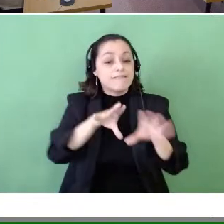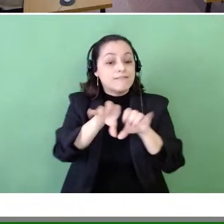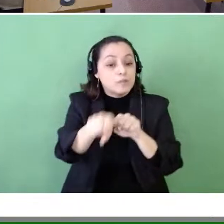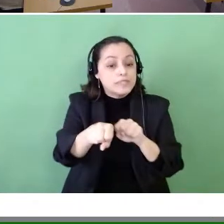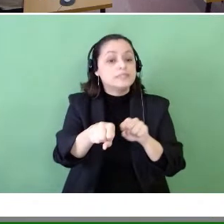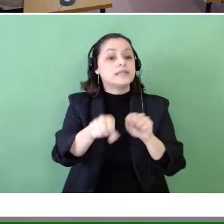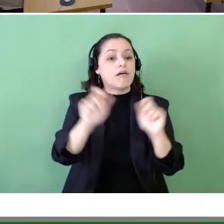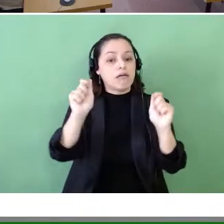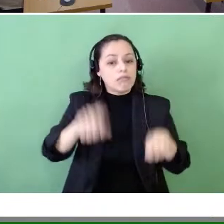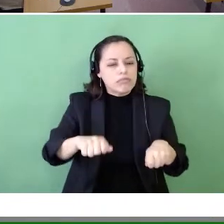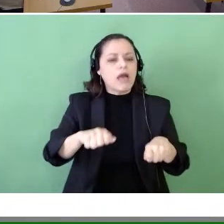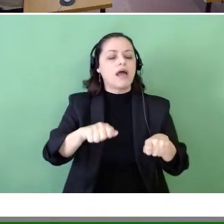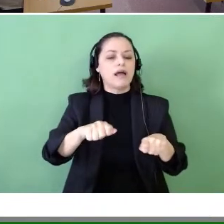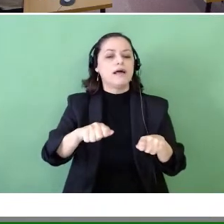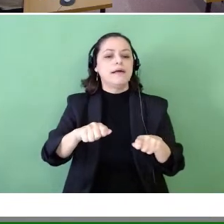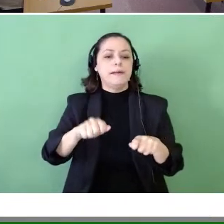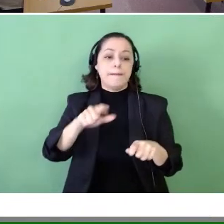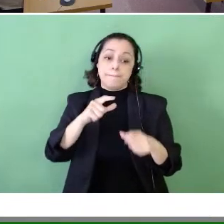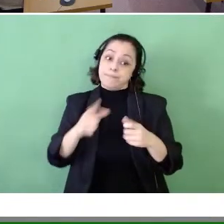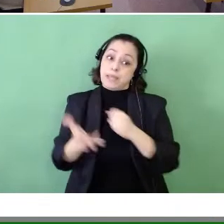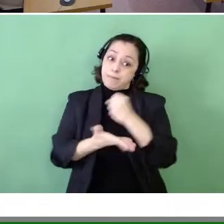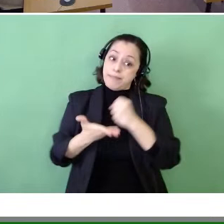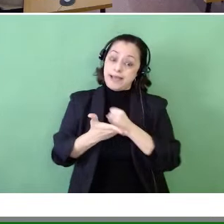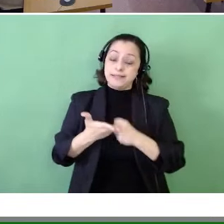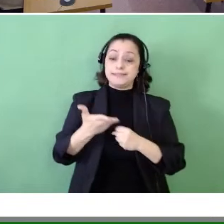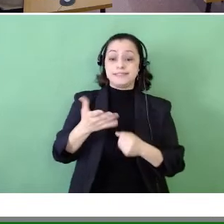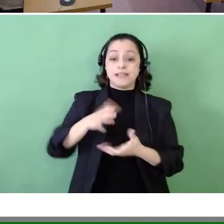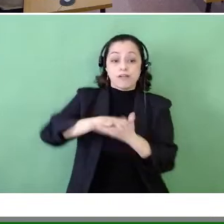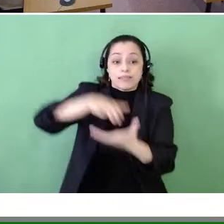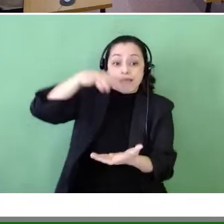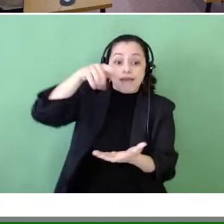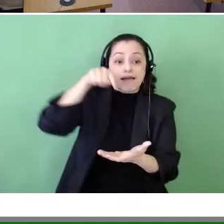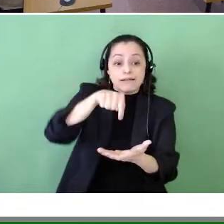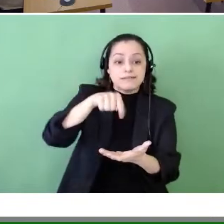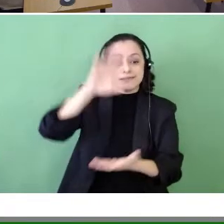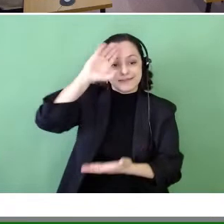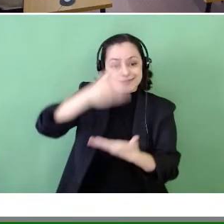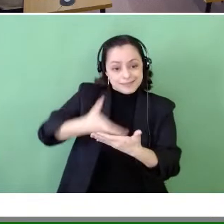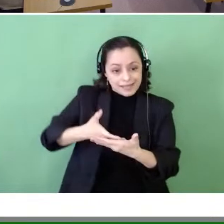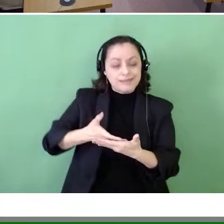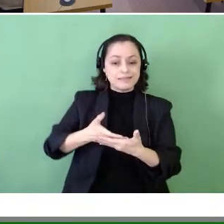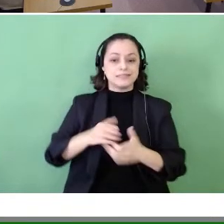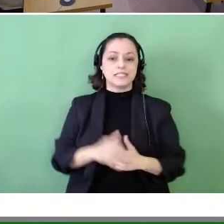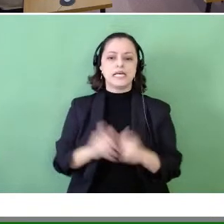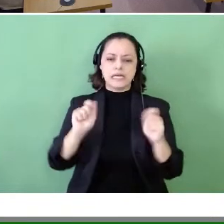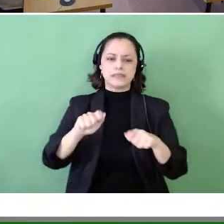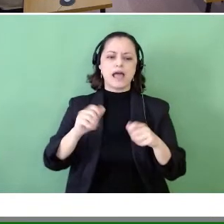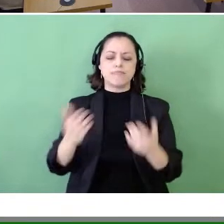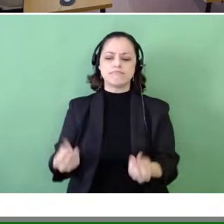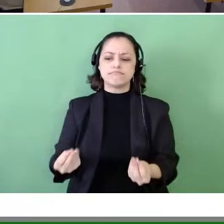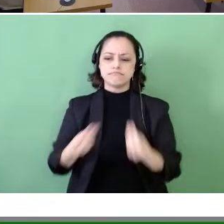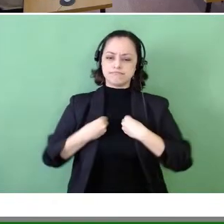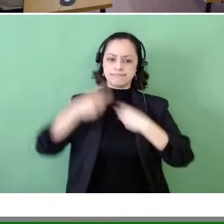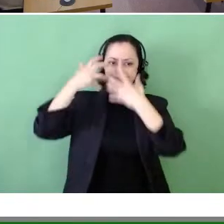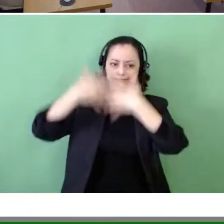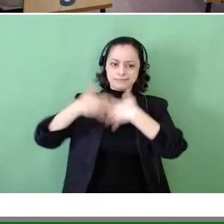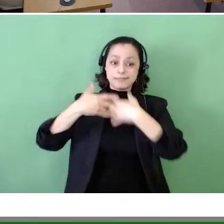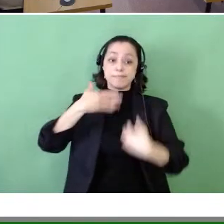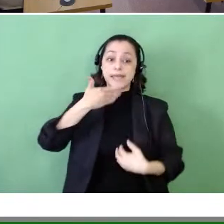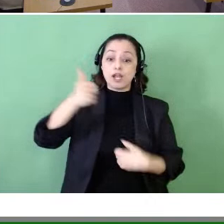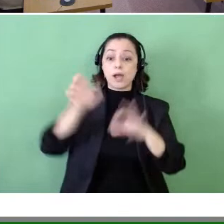pueden nos ayudar para proponer y para mejorar la formación en interpretación y traducción de lengua de